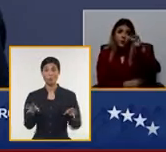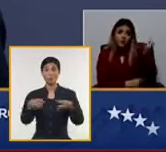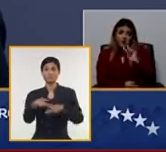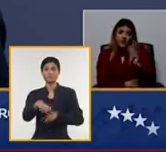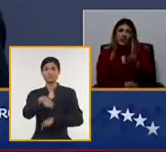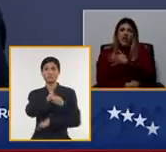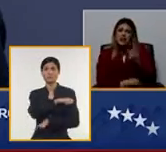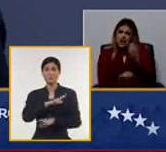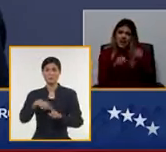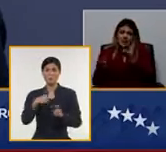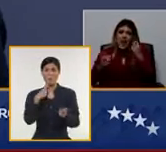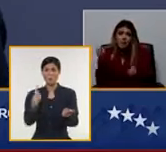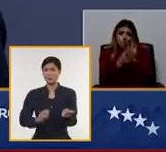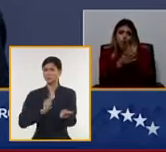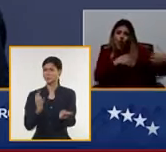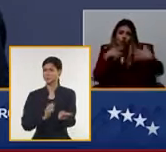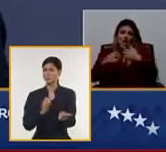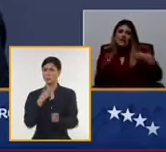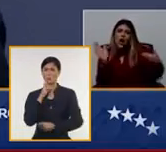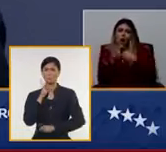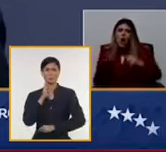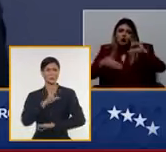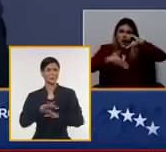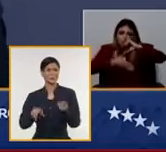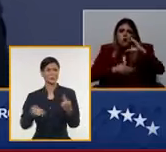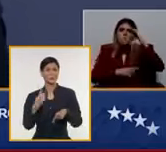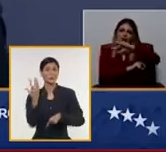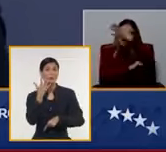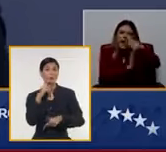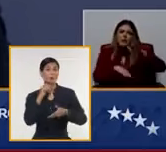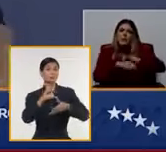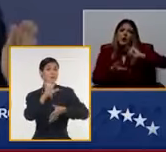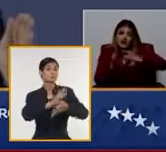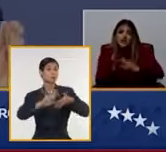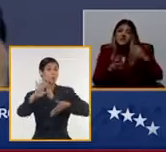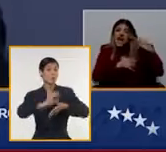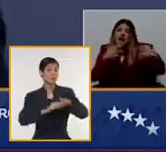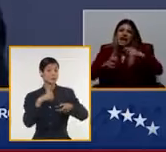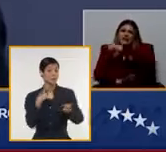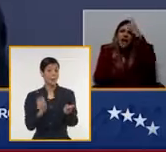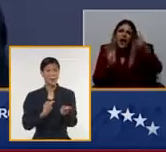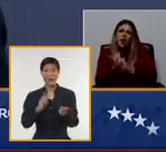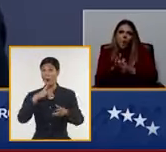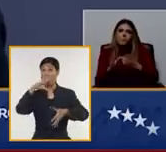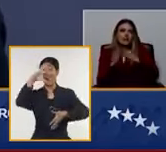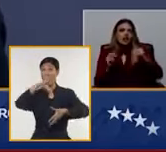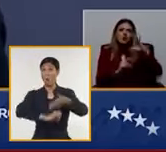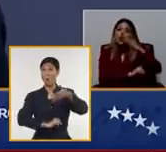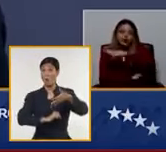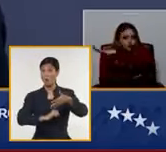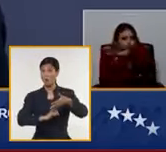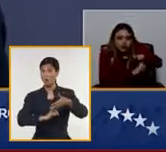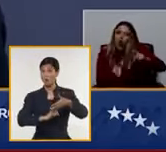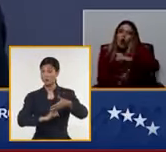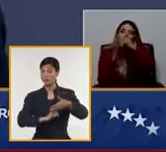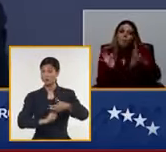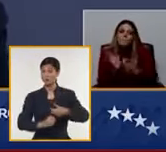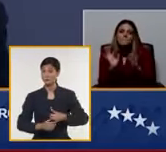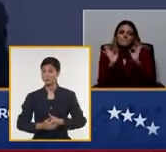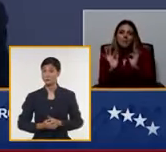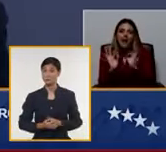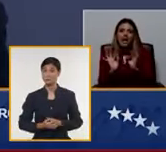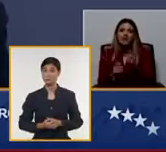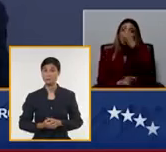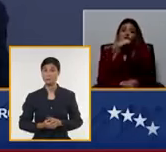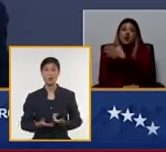con una guerra terrible contra Suramérica y el Caribe, porque esto sería una guerra completa en todo el continente.